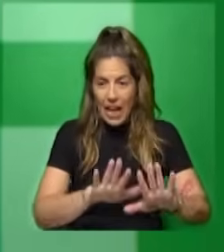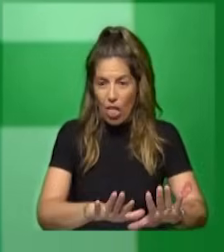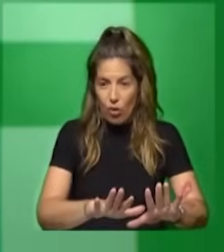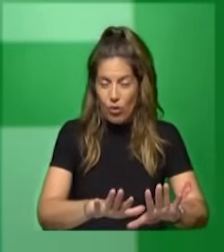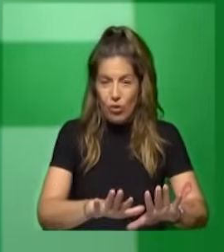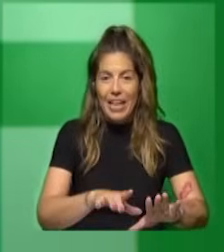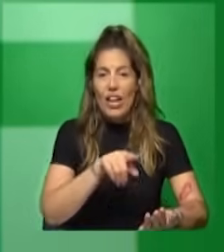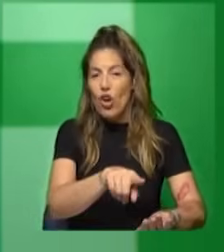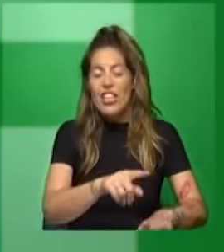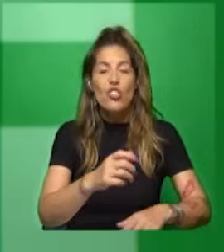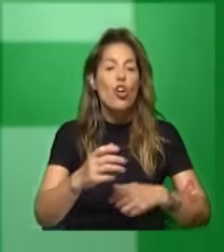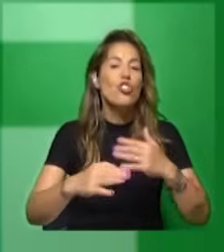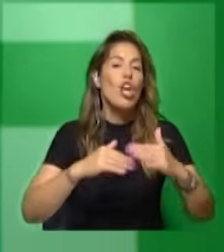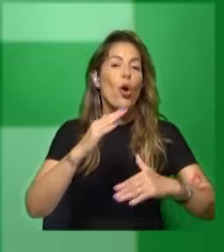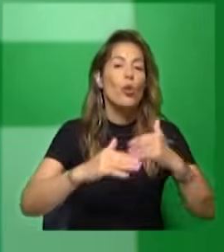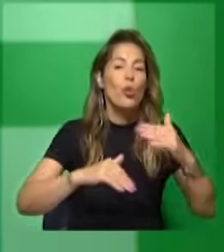eso